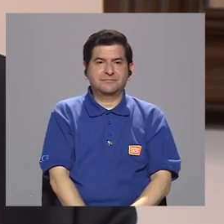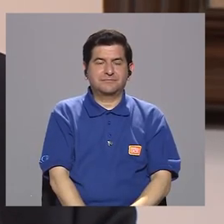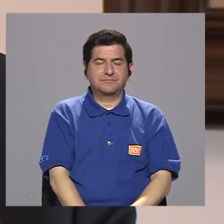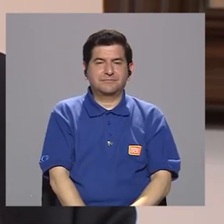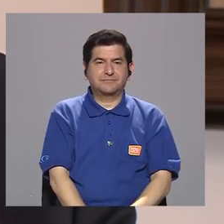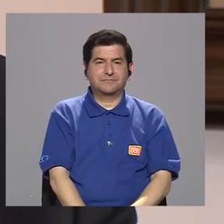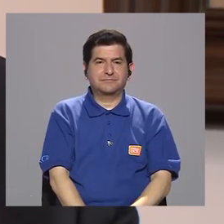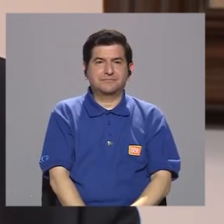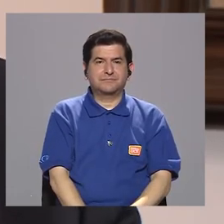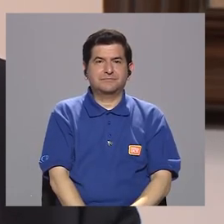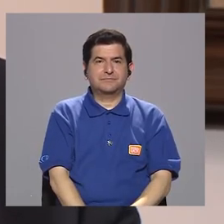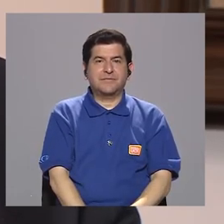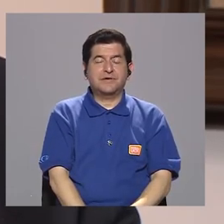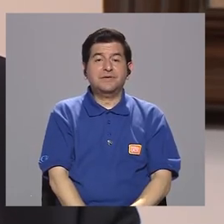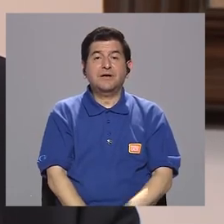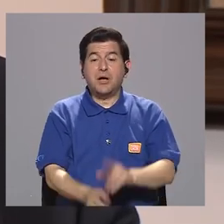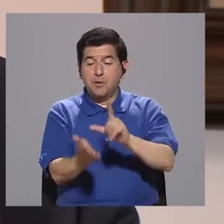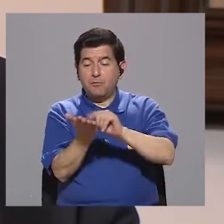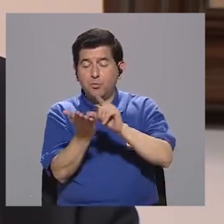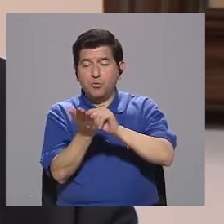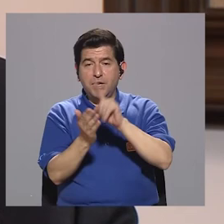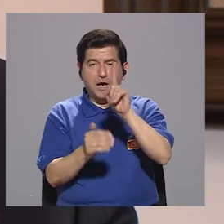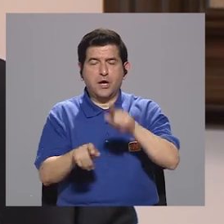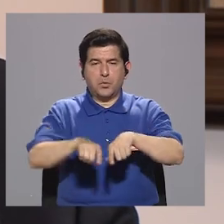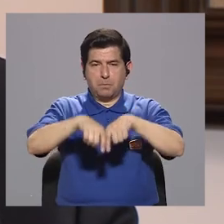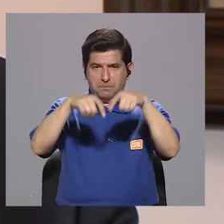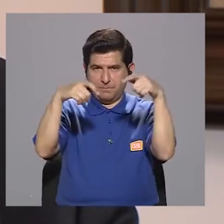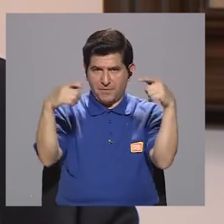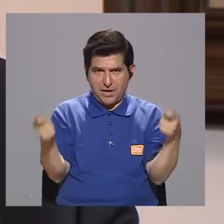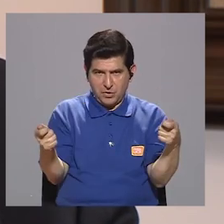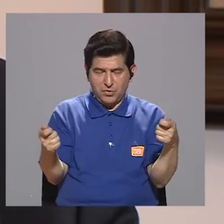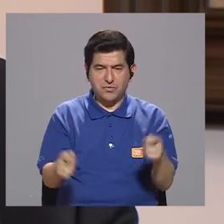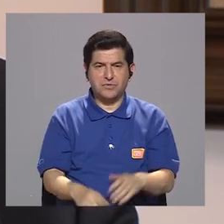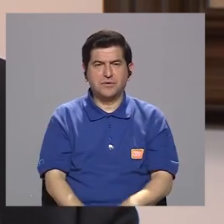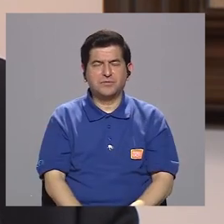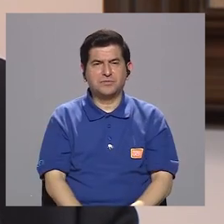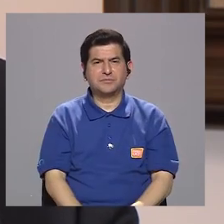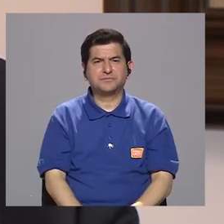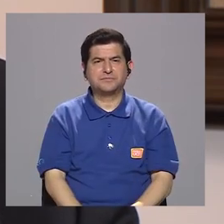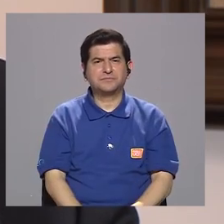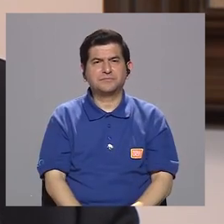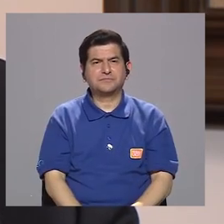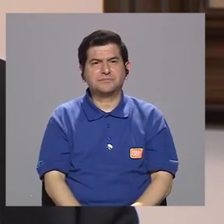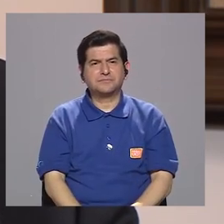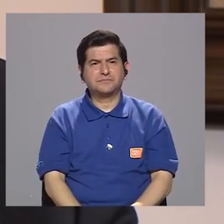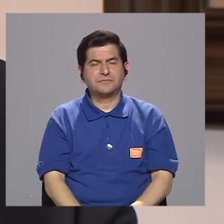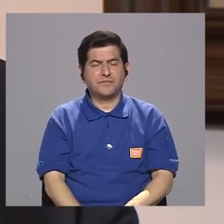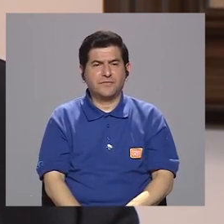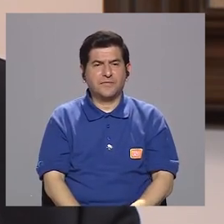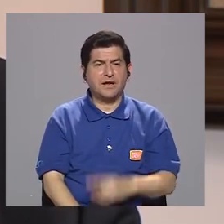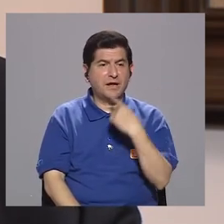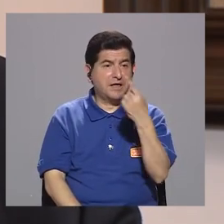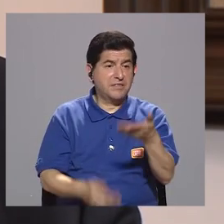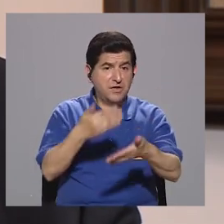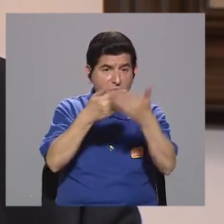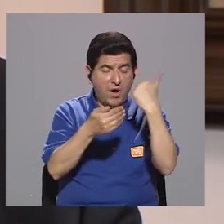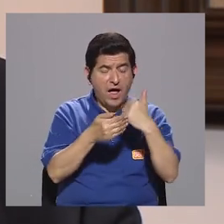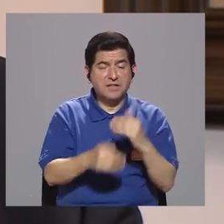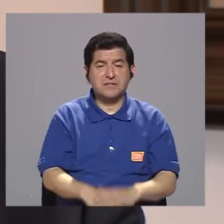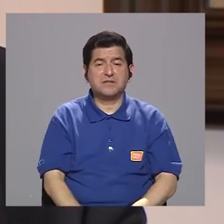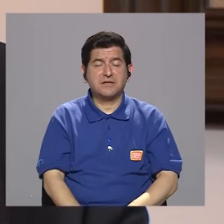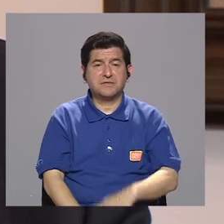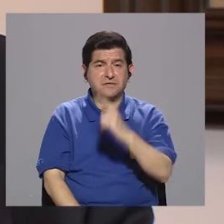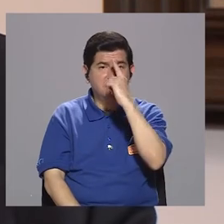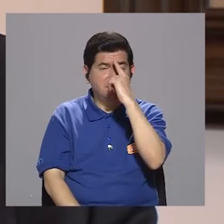esa revista o periódico que aludía Rafael Ángel, se